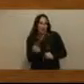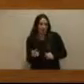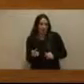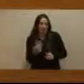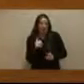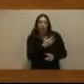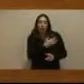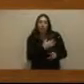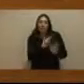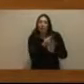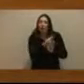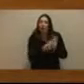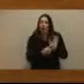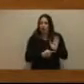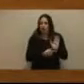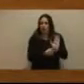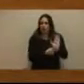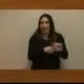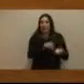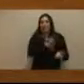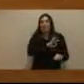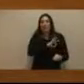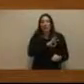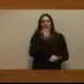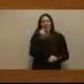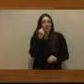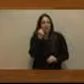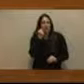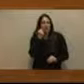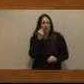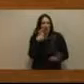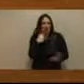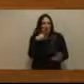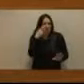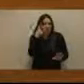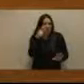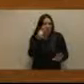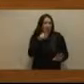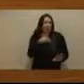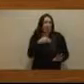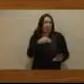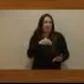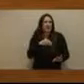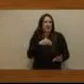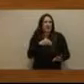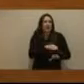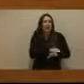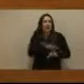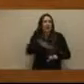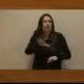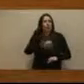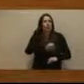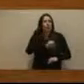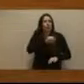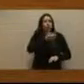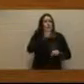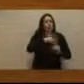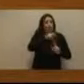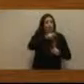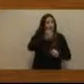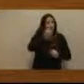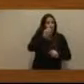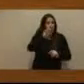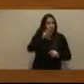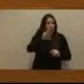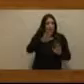Cámara, ¿no? El señor Javier Fernández, que yo sepa, toma posesión o ejerce el presidente del Gobierno desde mayo de 2012 hasta la actualidad.